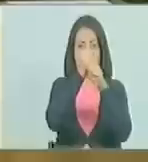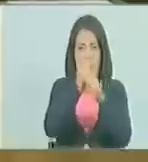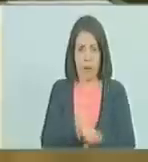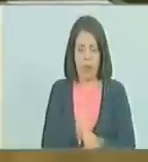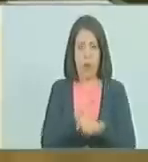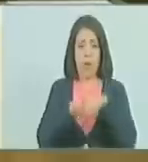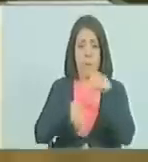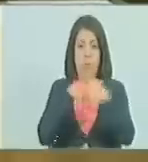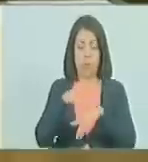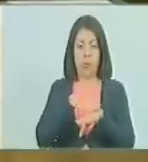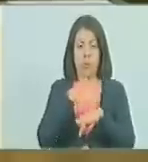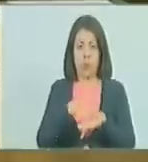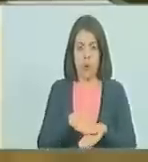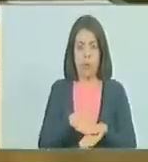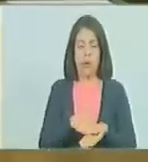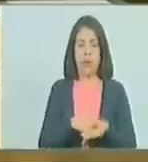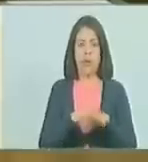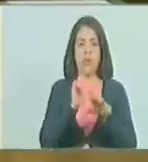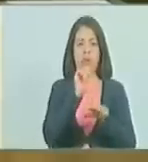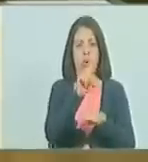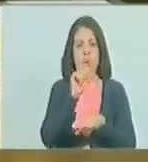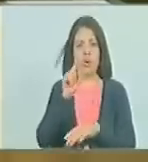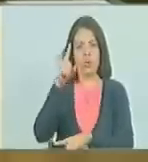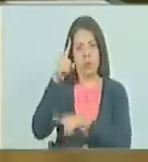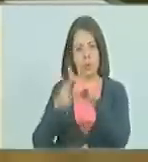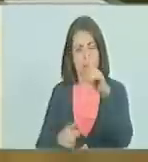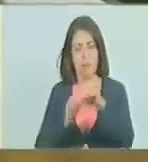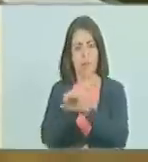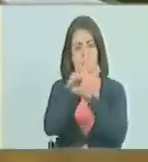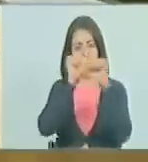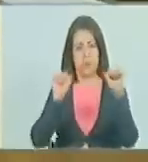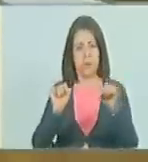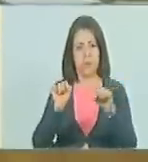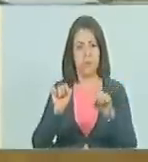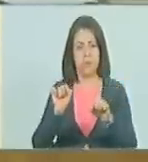y los espero el próximo día jueves a las 11:30 de la mañana.